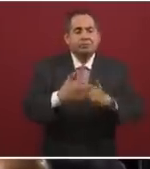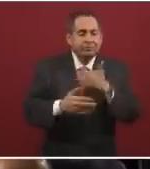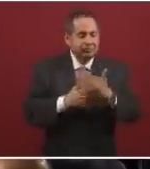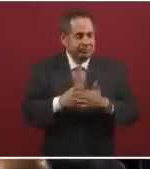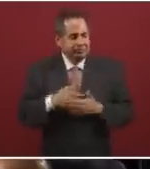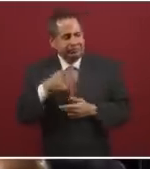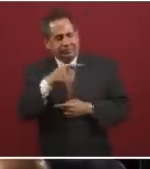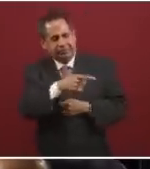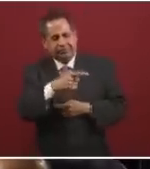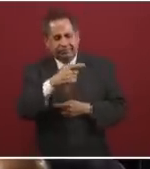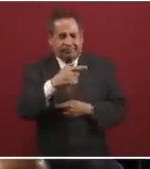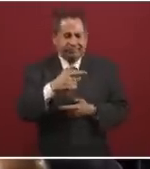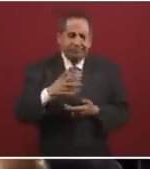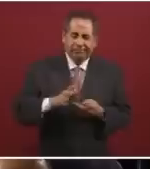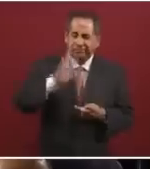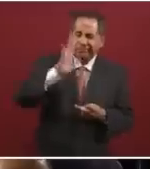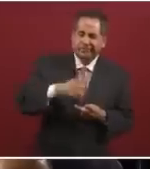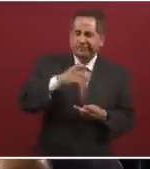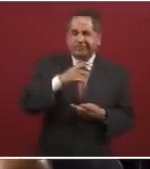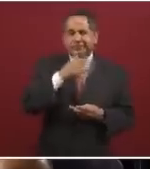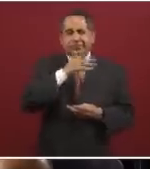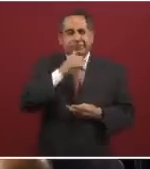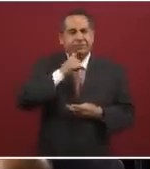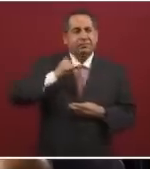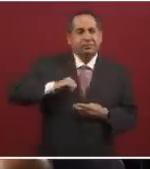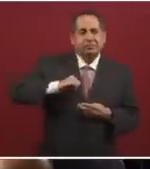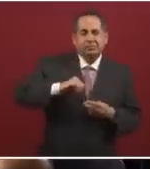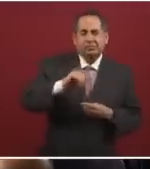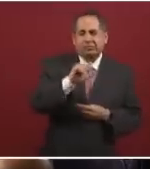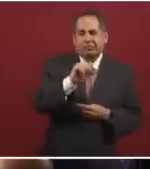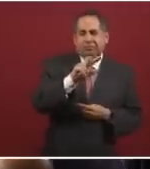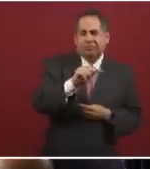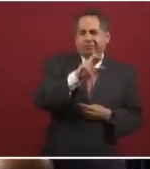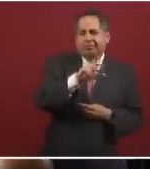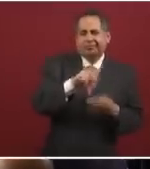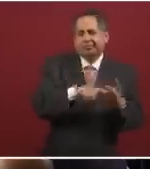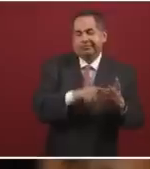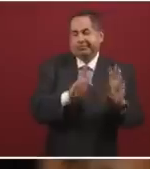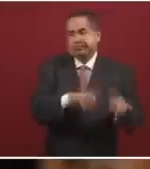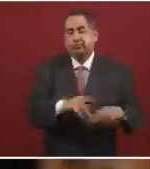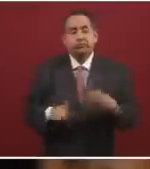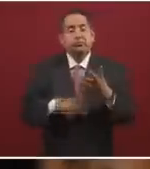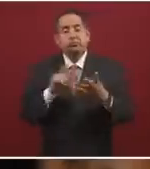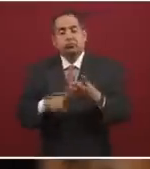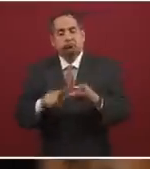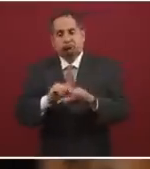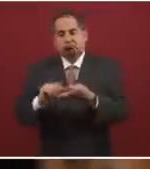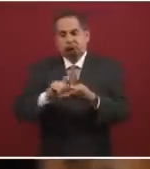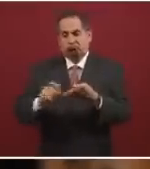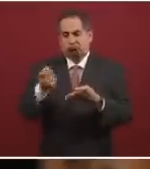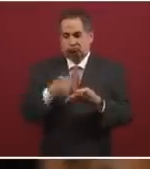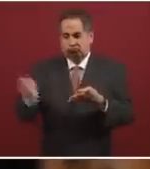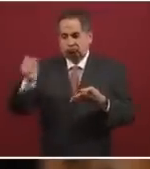uno fue un escritor, que es un escritor fantástico, que señaló que iba a haber un ataque cibernético